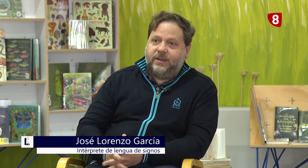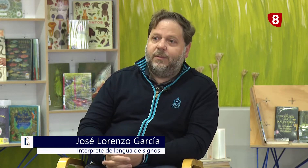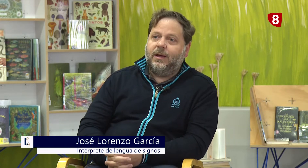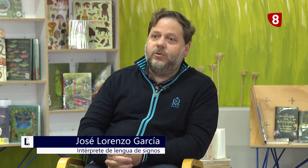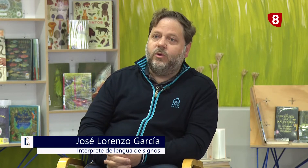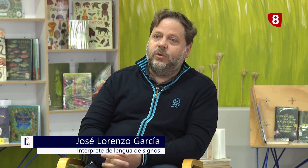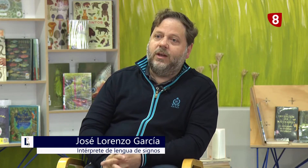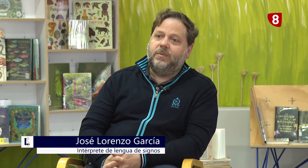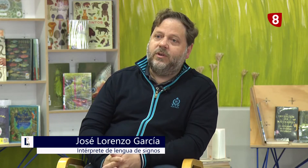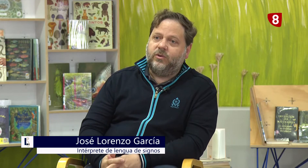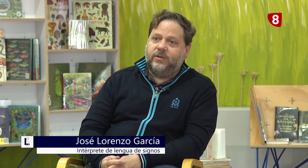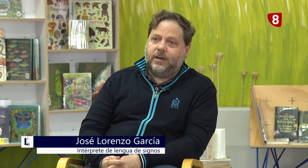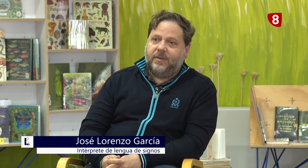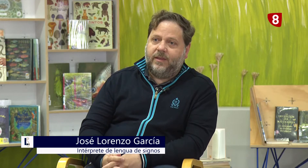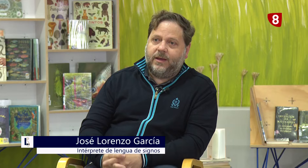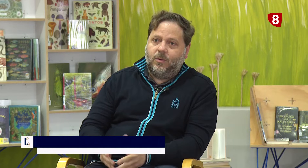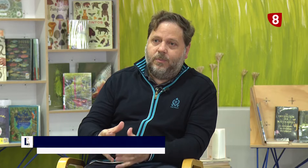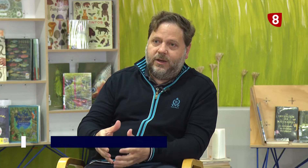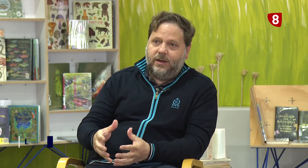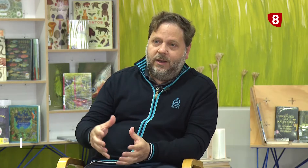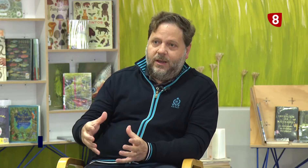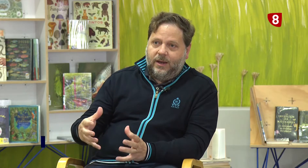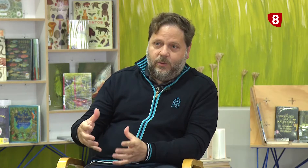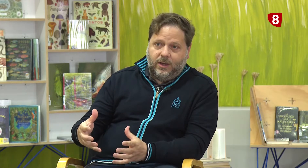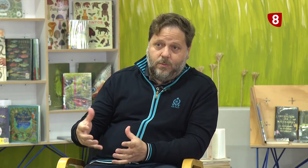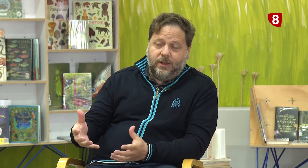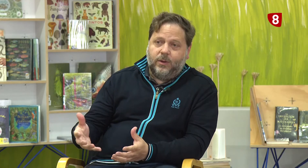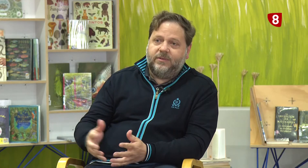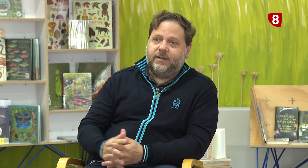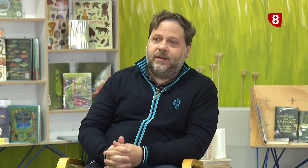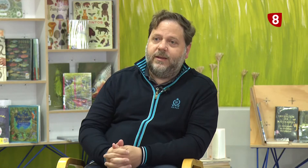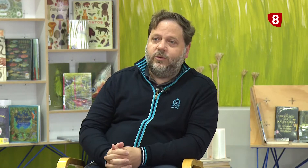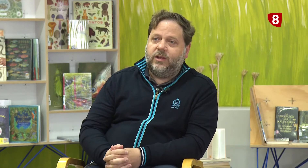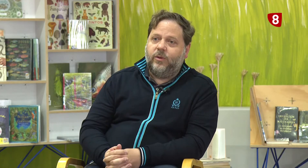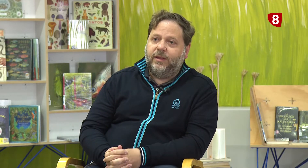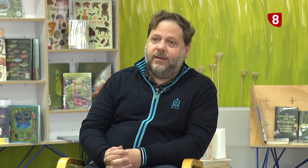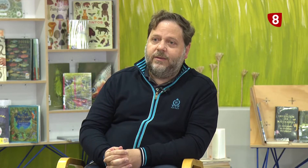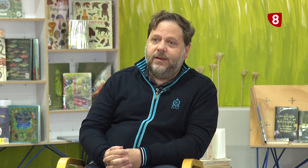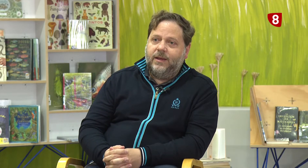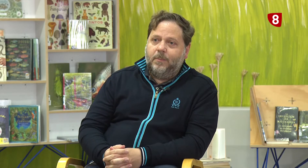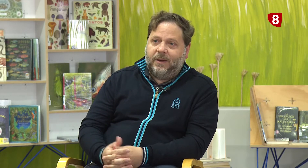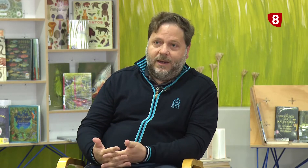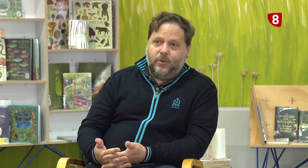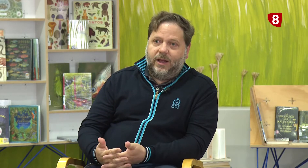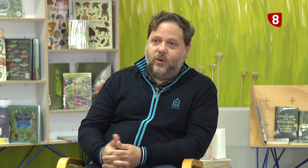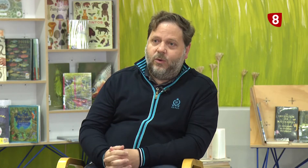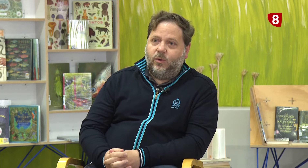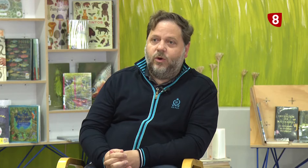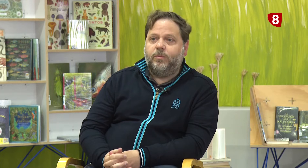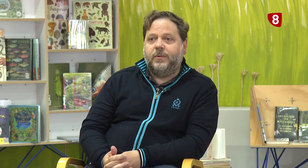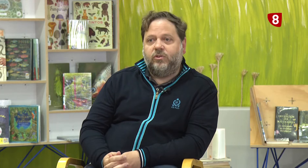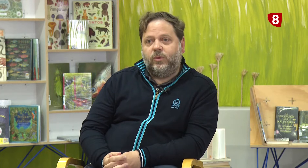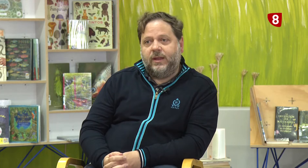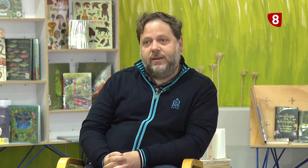general, bueno, pues ahí trabajamos con todas las personas con discapacidad que componen la comunidad universitaria, tanto sean docentes, par laboral